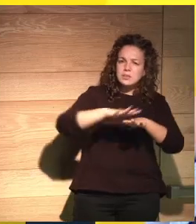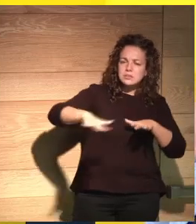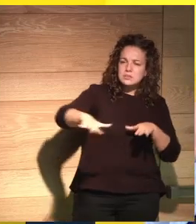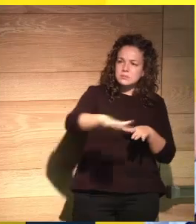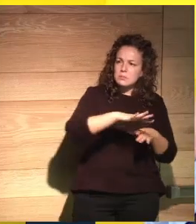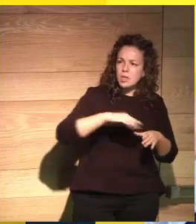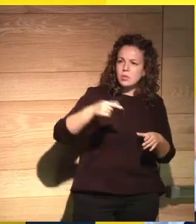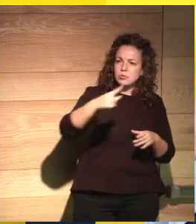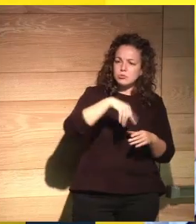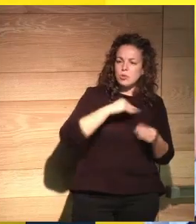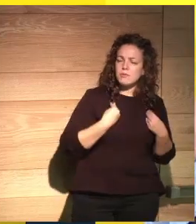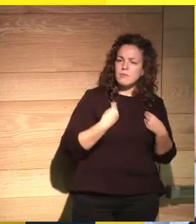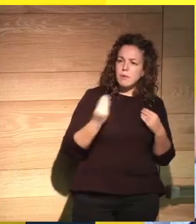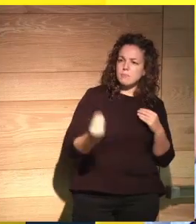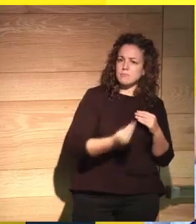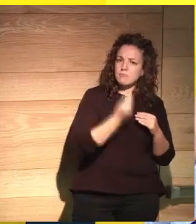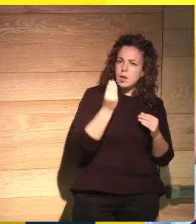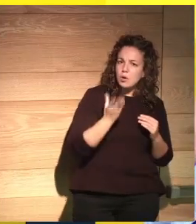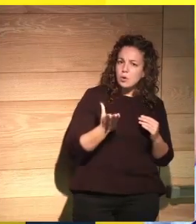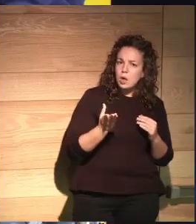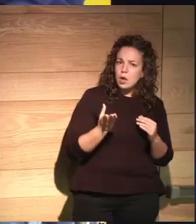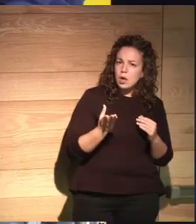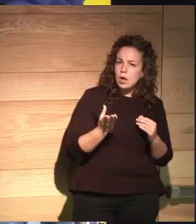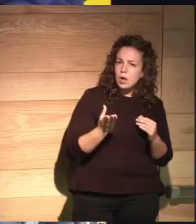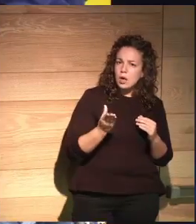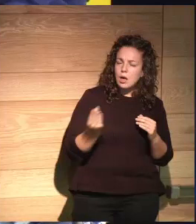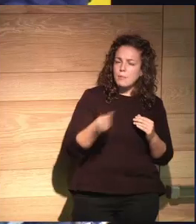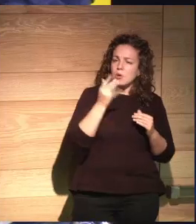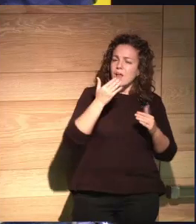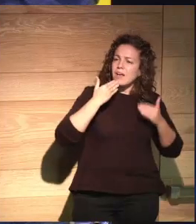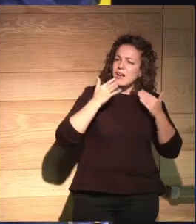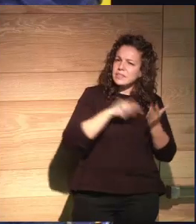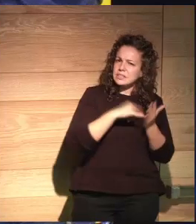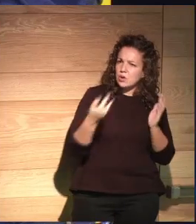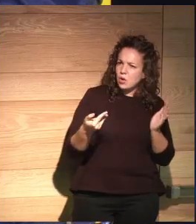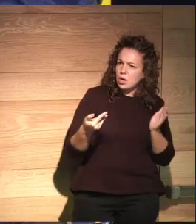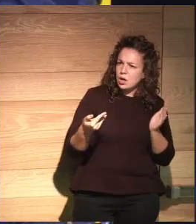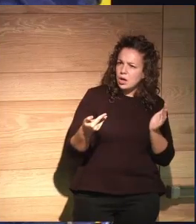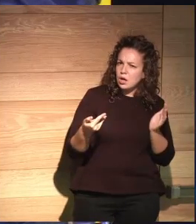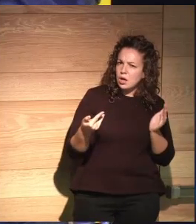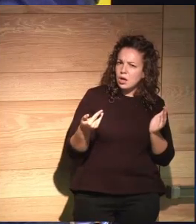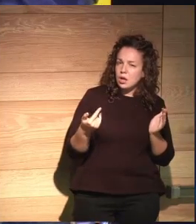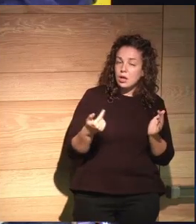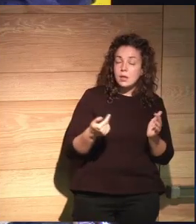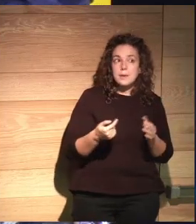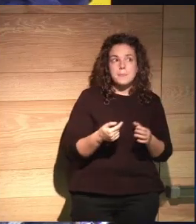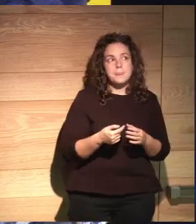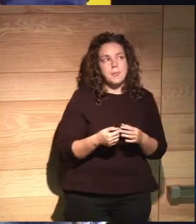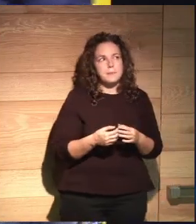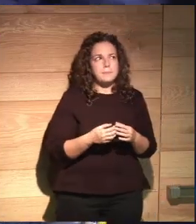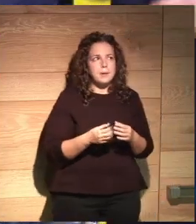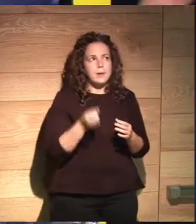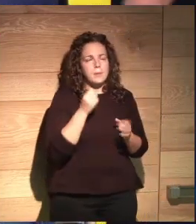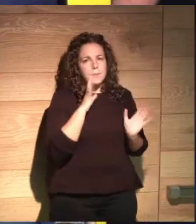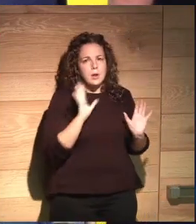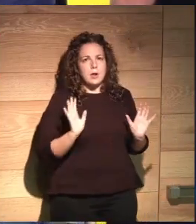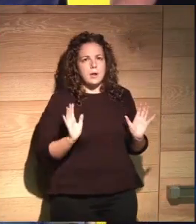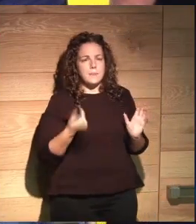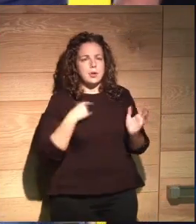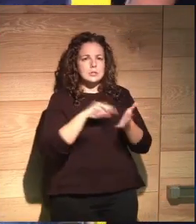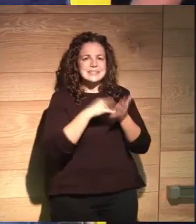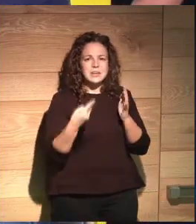que habitamos mejora a partir de lo de la tecnología bueno pero la